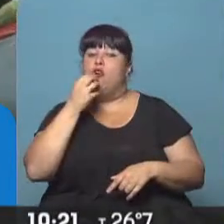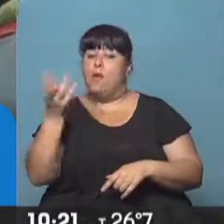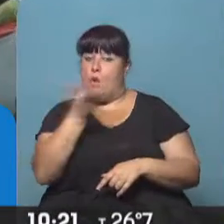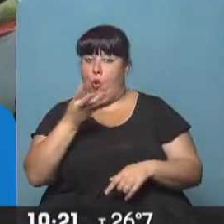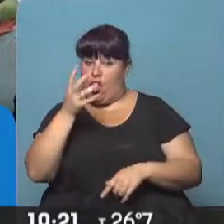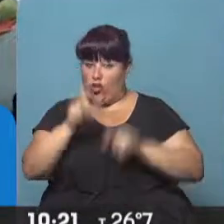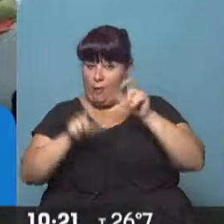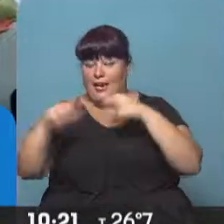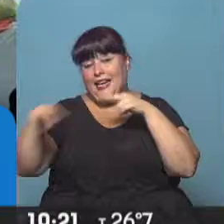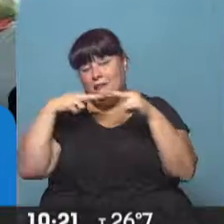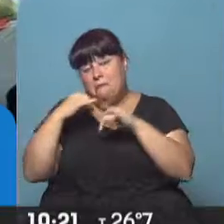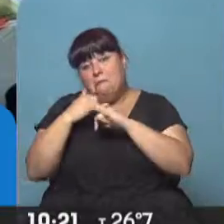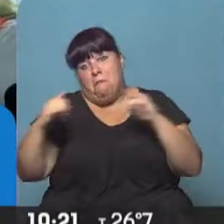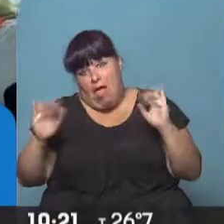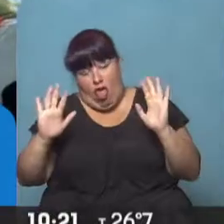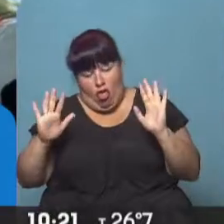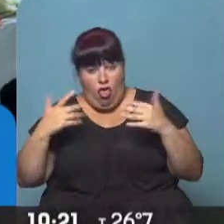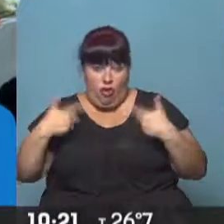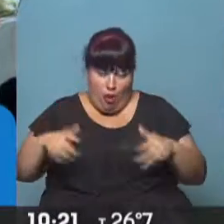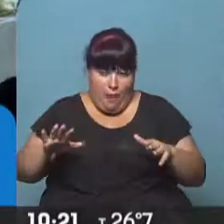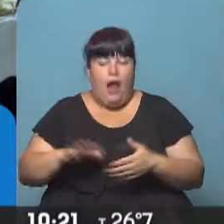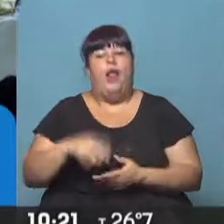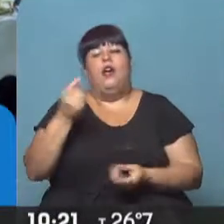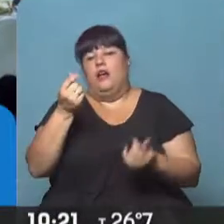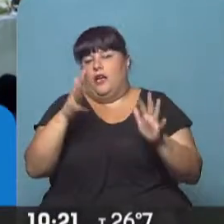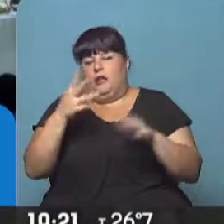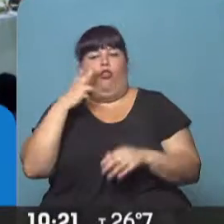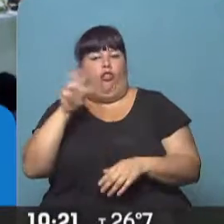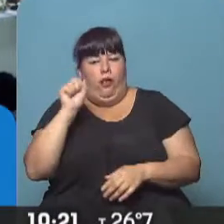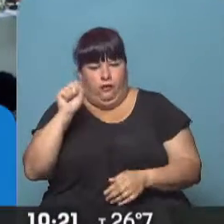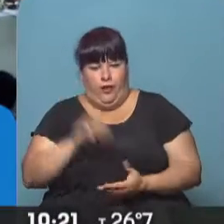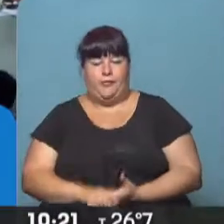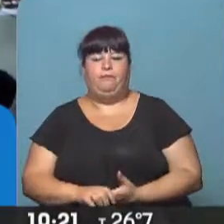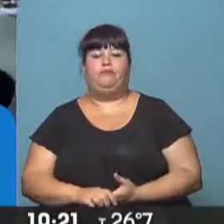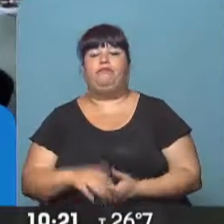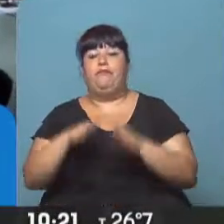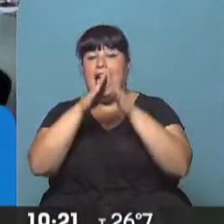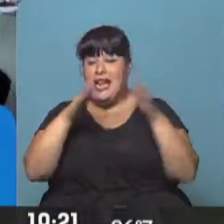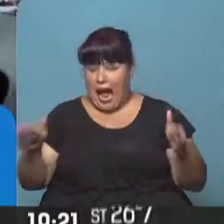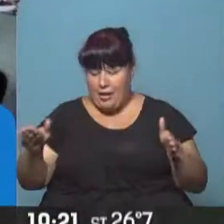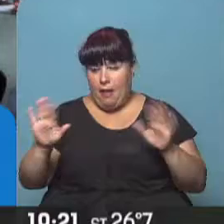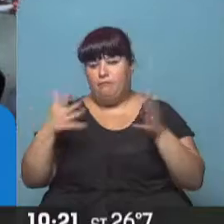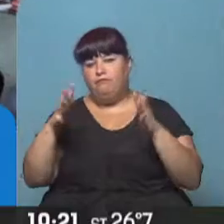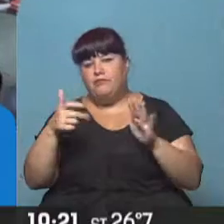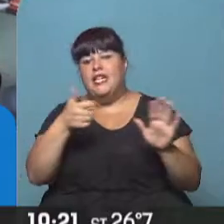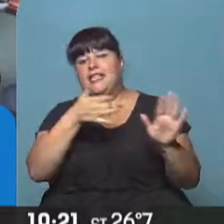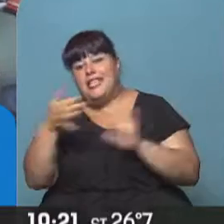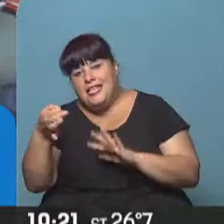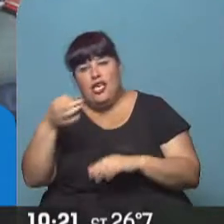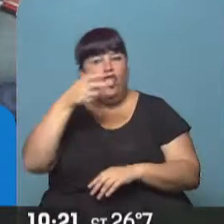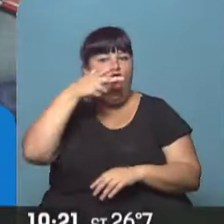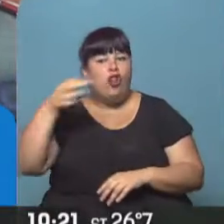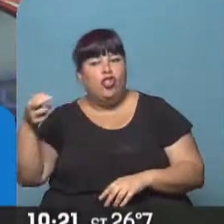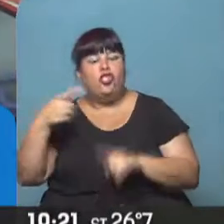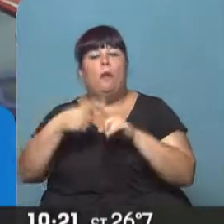4 personas en un restaurante de media categoría se abona unos 2.000 pesos. En tanto, las carpas, entre 600